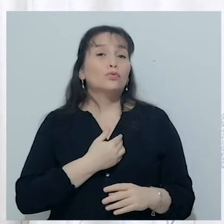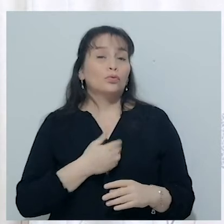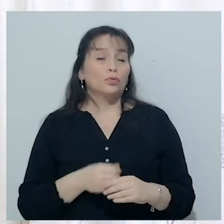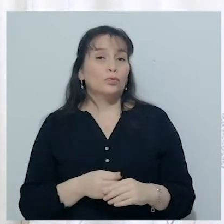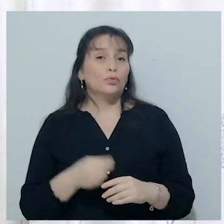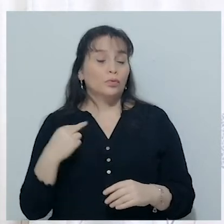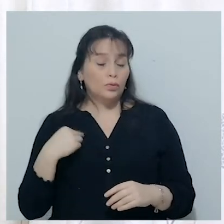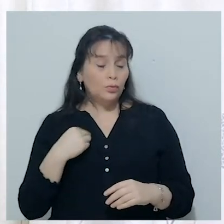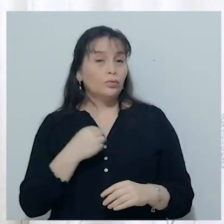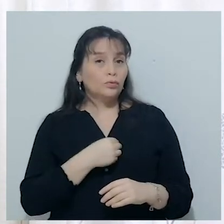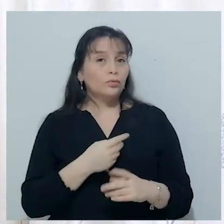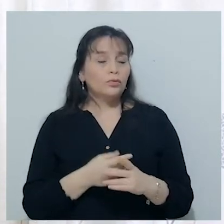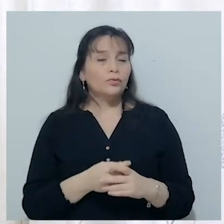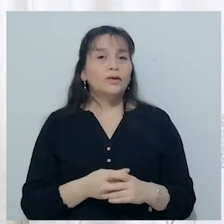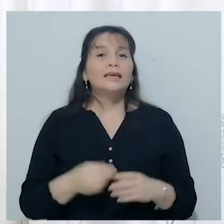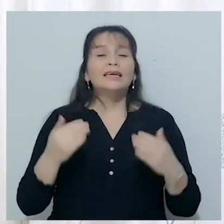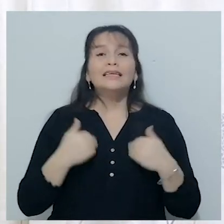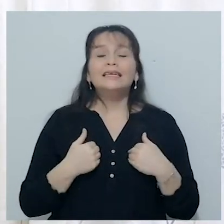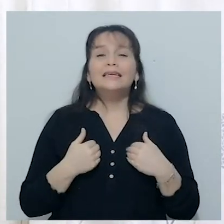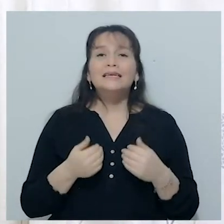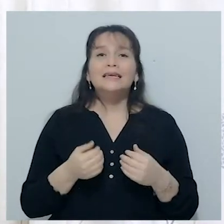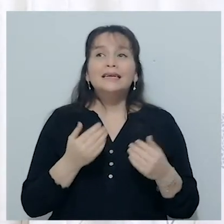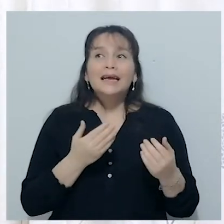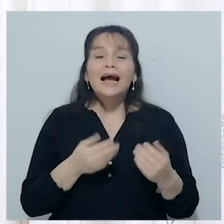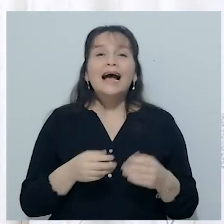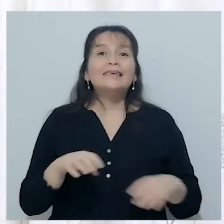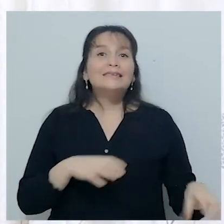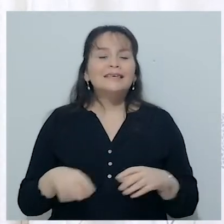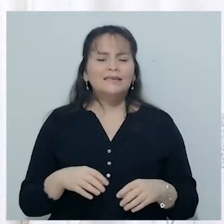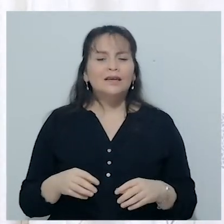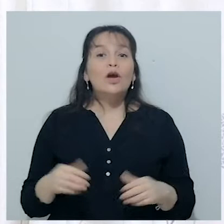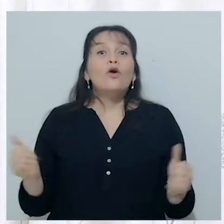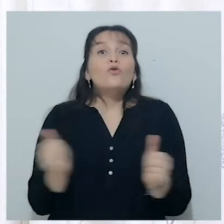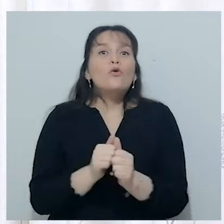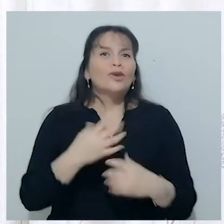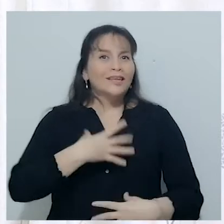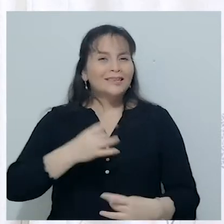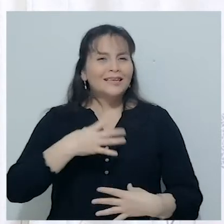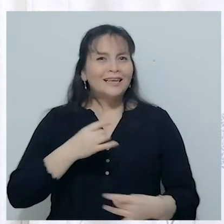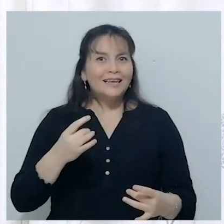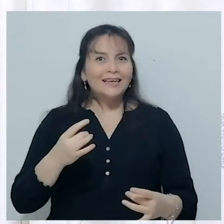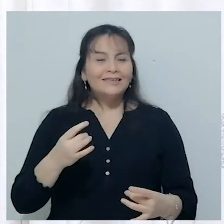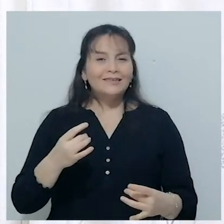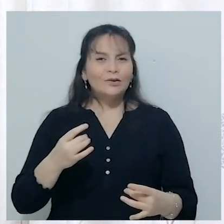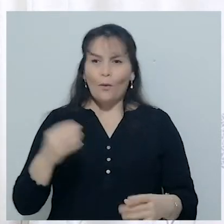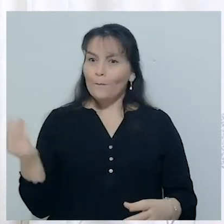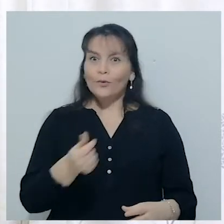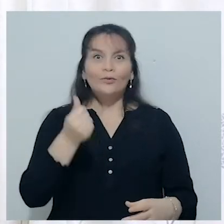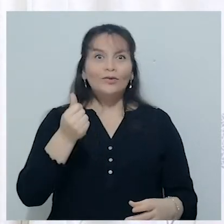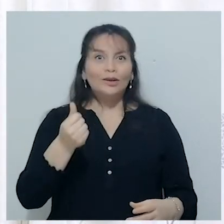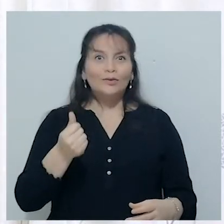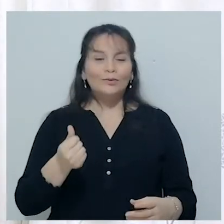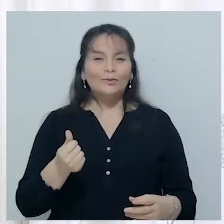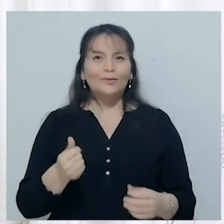Pero la instrucción y educación de la fe o en la fe tiene que llevarse a cabo de manera diligente, con